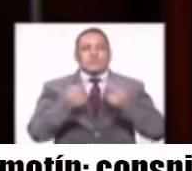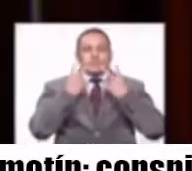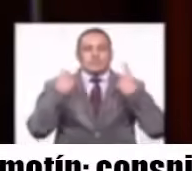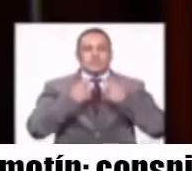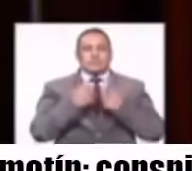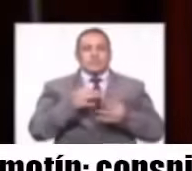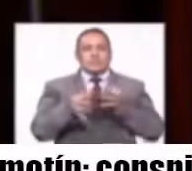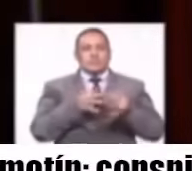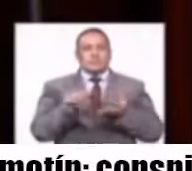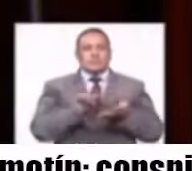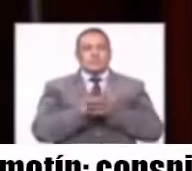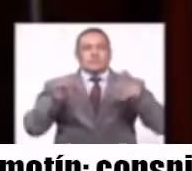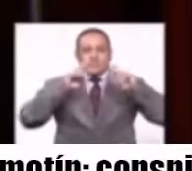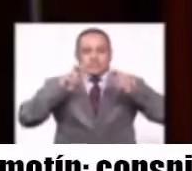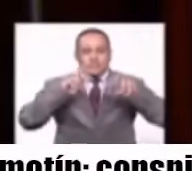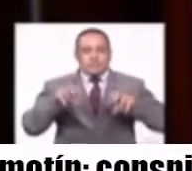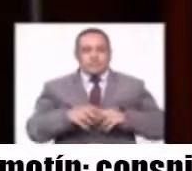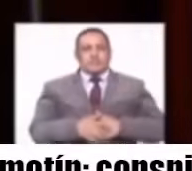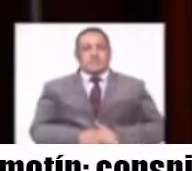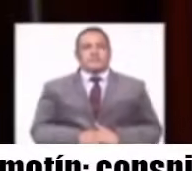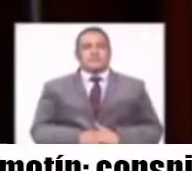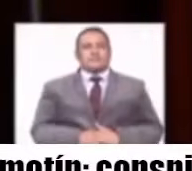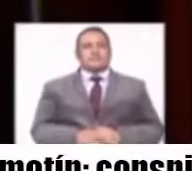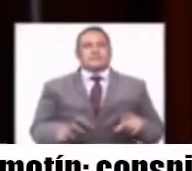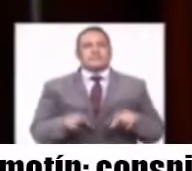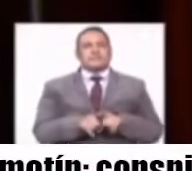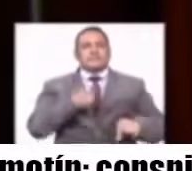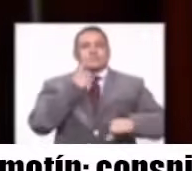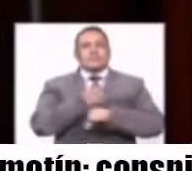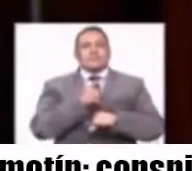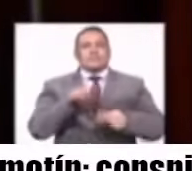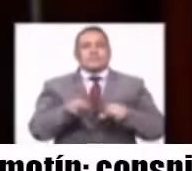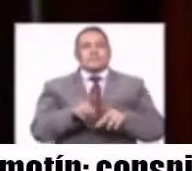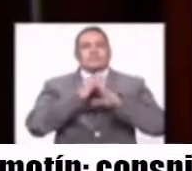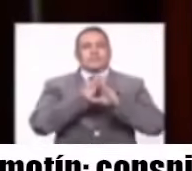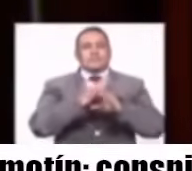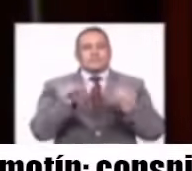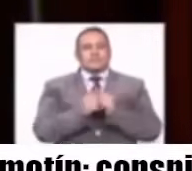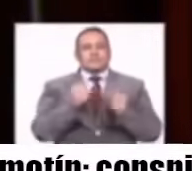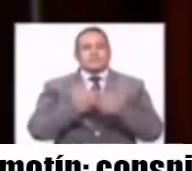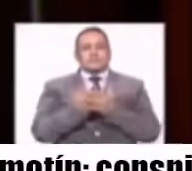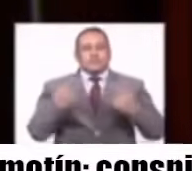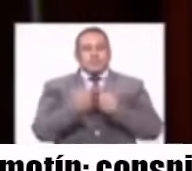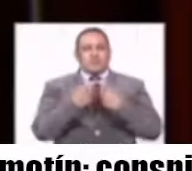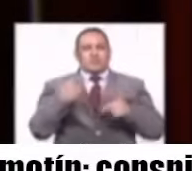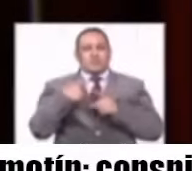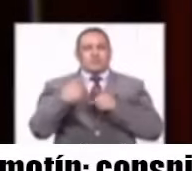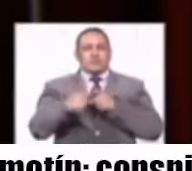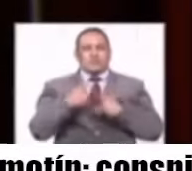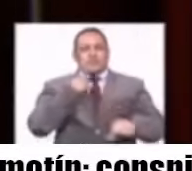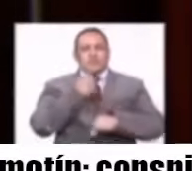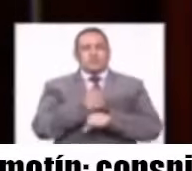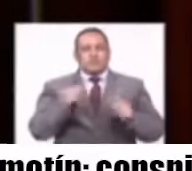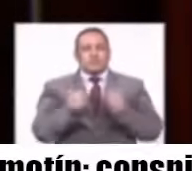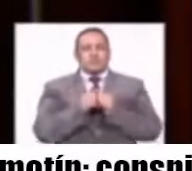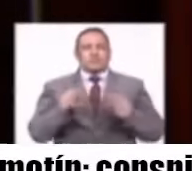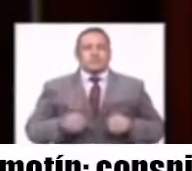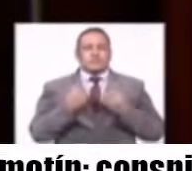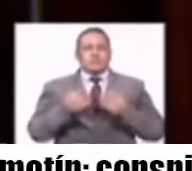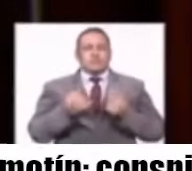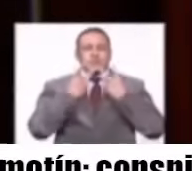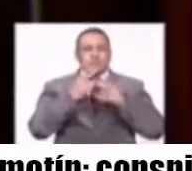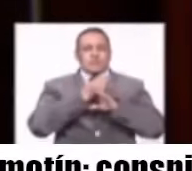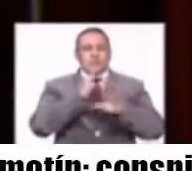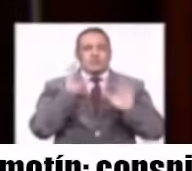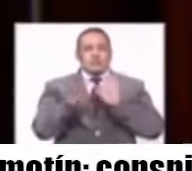y que no se haya revisado, señor presidente. El denunciado niega y contradice todas y cada una de las imputaciones, por supuesto,